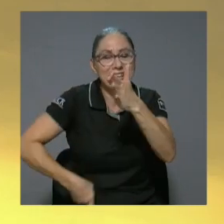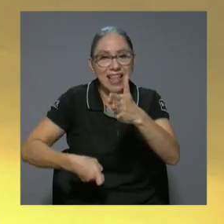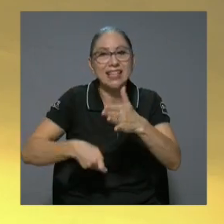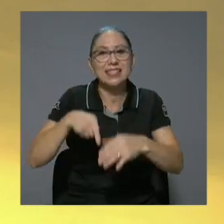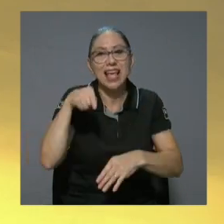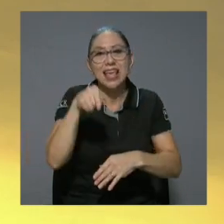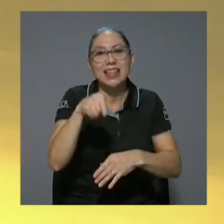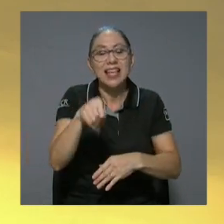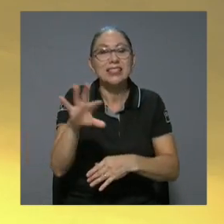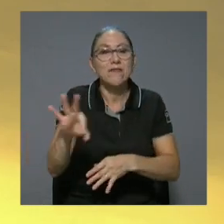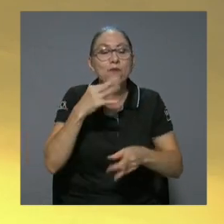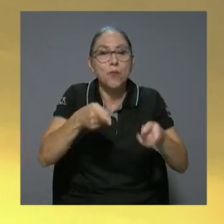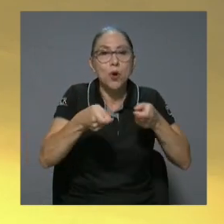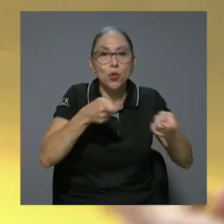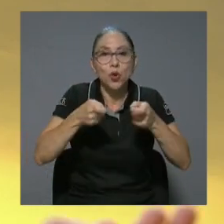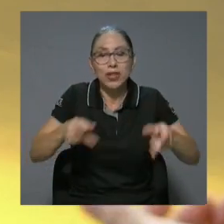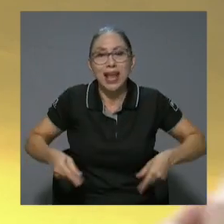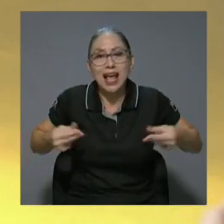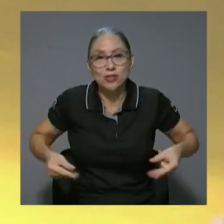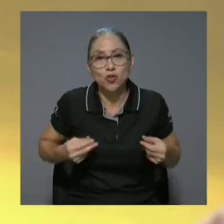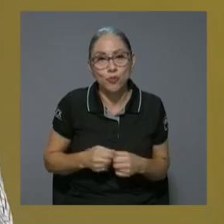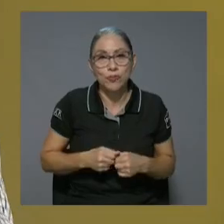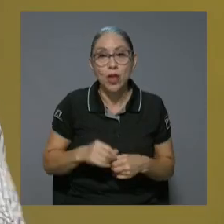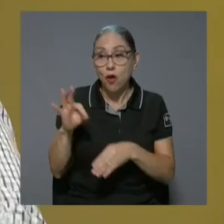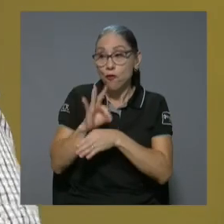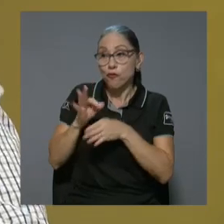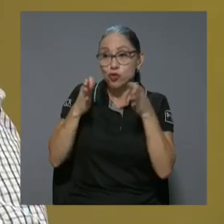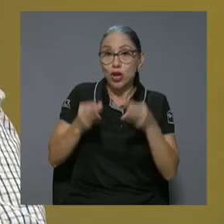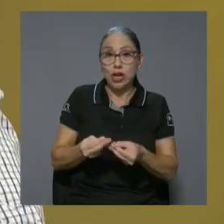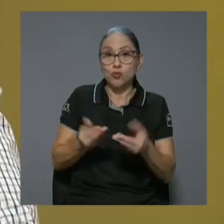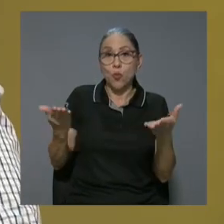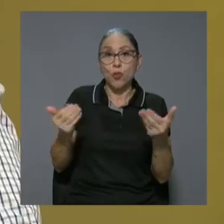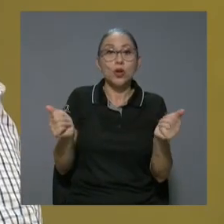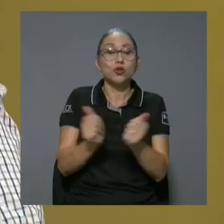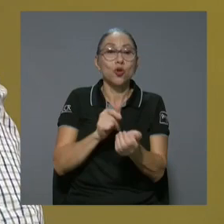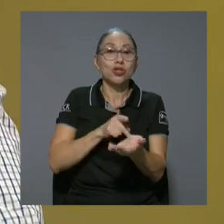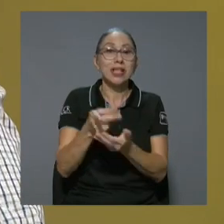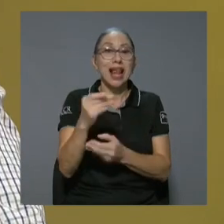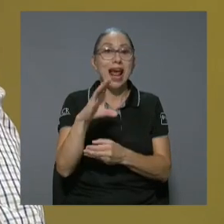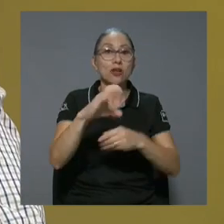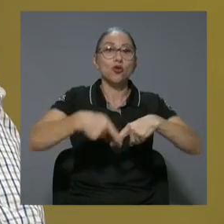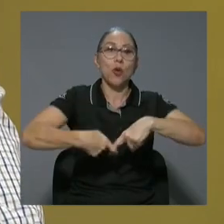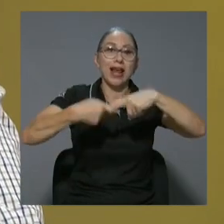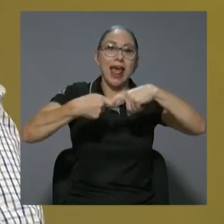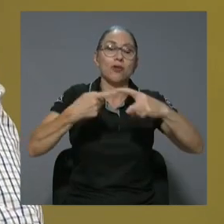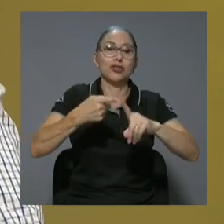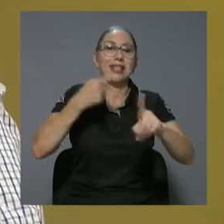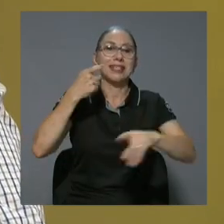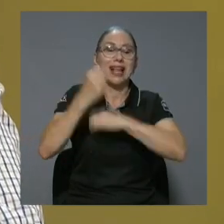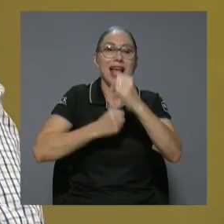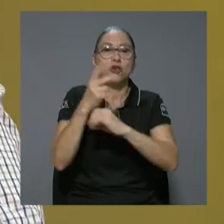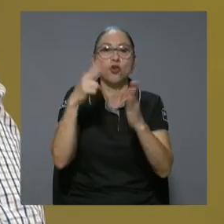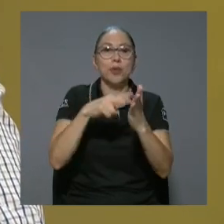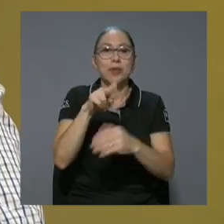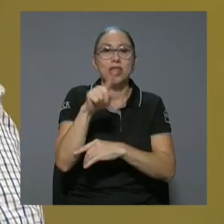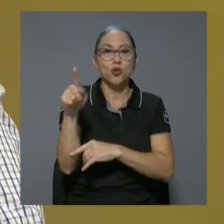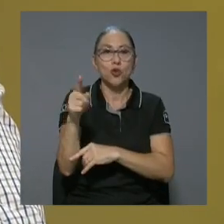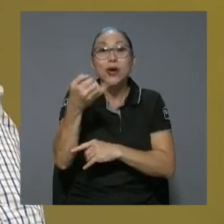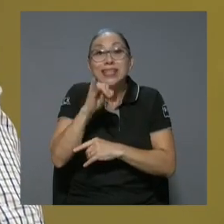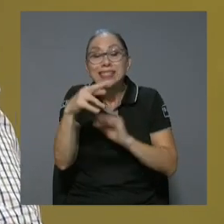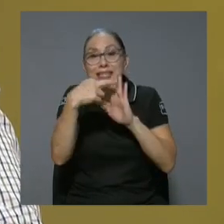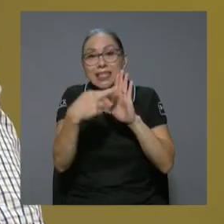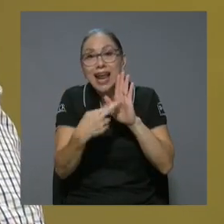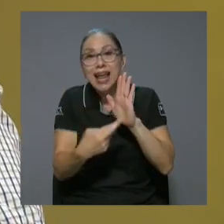ese mecanismo de control de gasto. Funcionarios públicos, por ejemplo, con los salarios congelados desde el 2021, y si la regla fiscal se